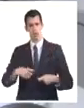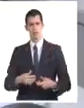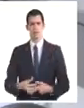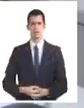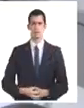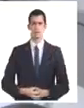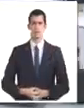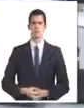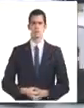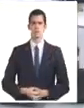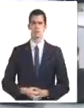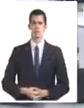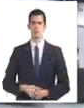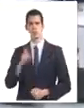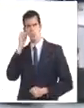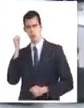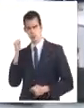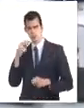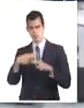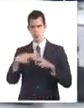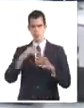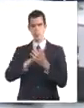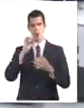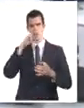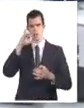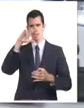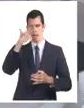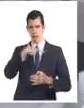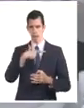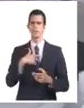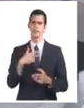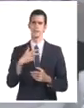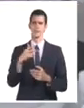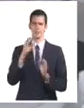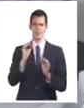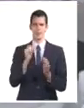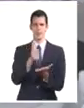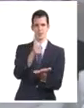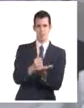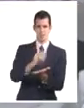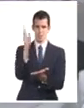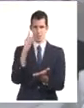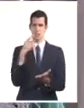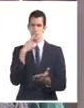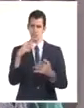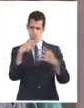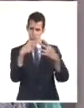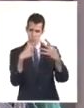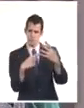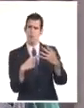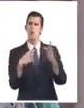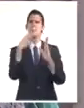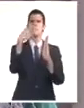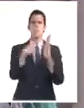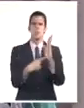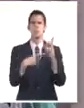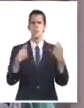del Foro de Sao Paulo, resaltó aspectos del plan de acción diseñado en el encuentro.